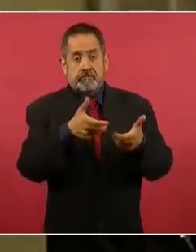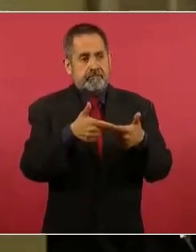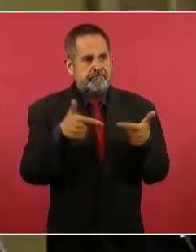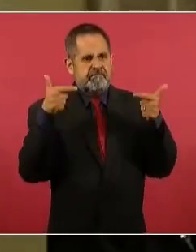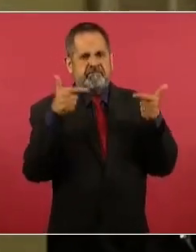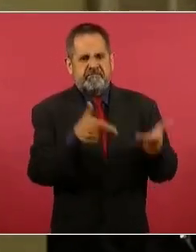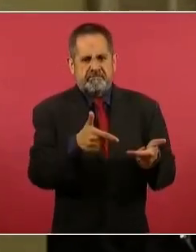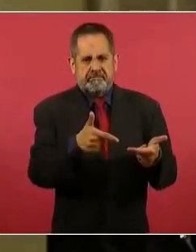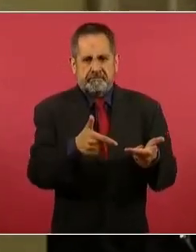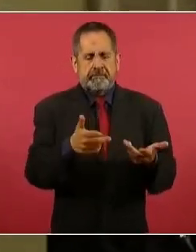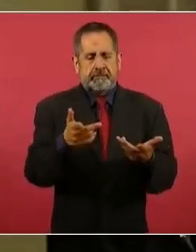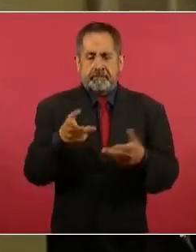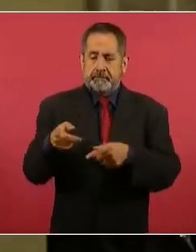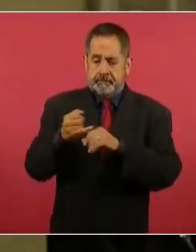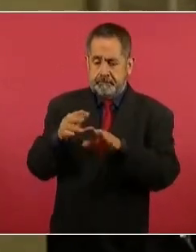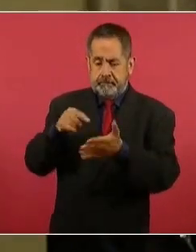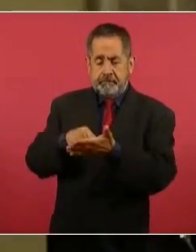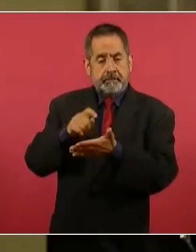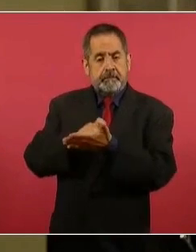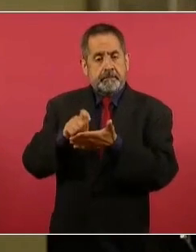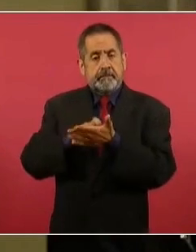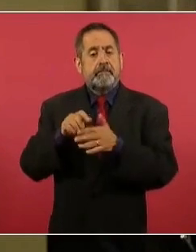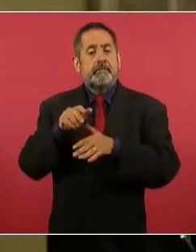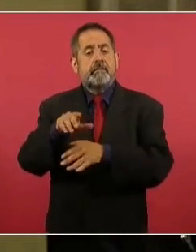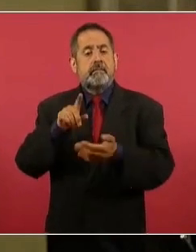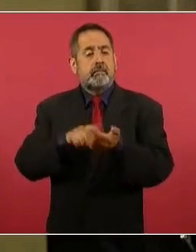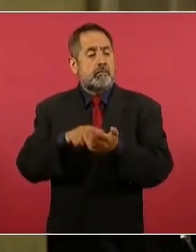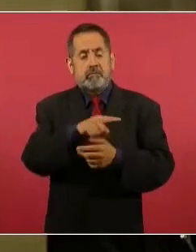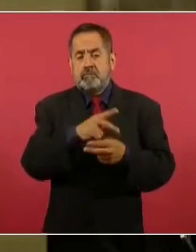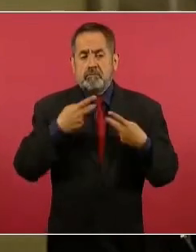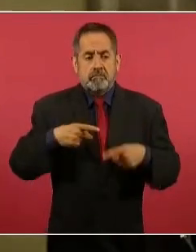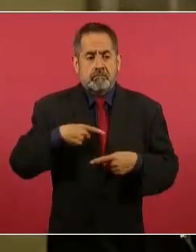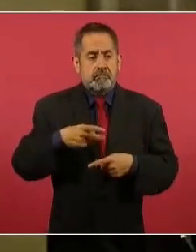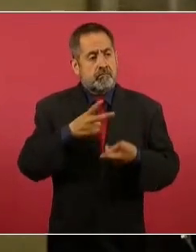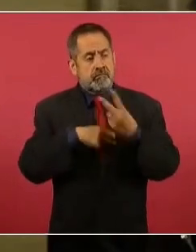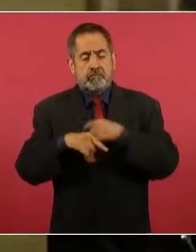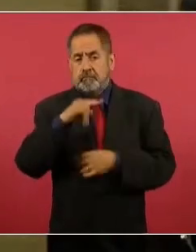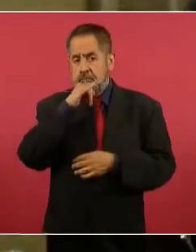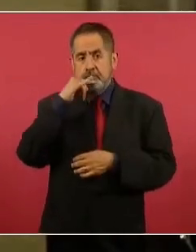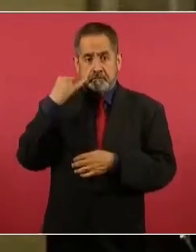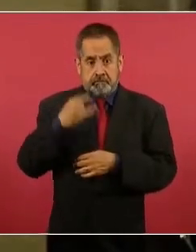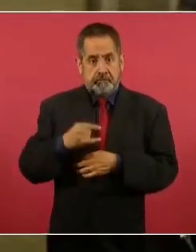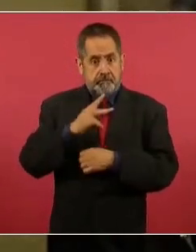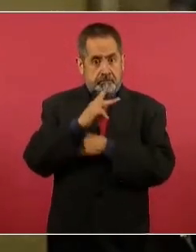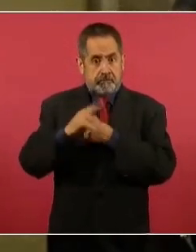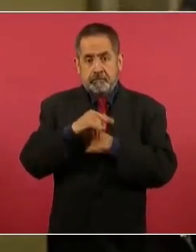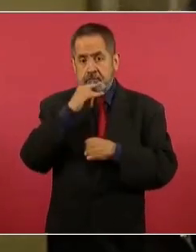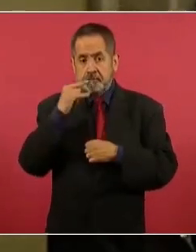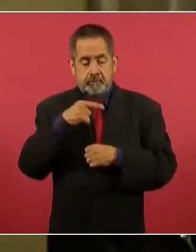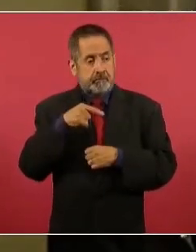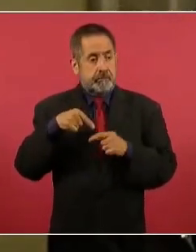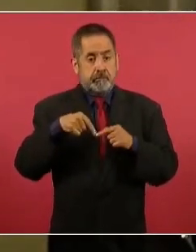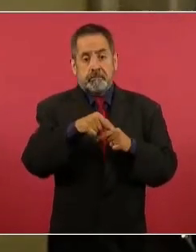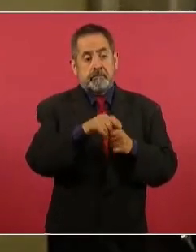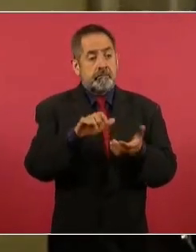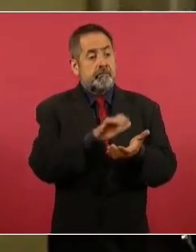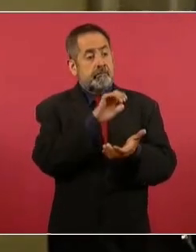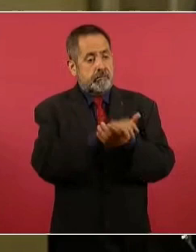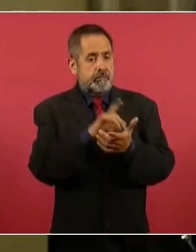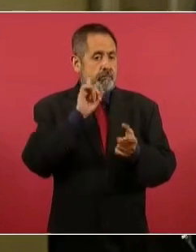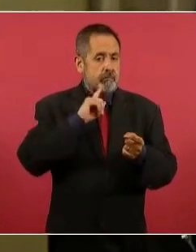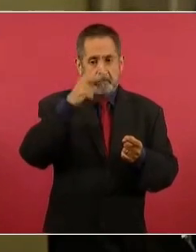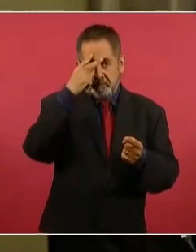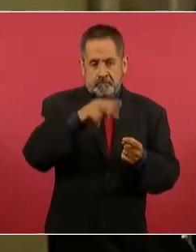este caso, este informe es sobre el caso de un ciudadano chileno y que se iba a casar con una ciudadana